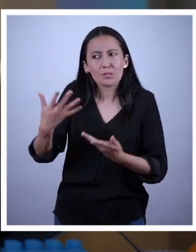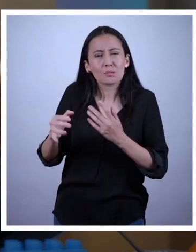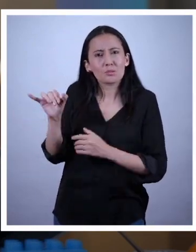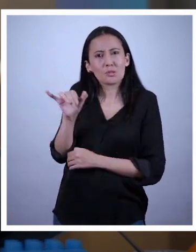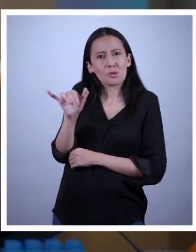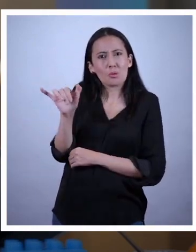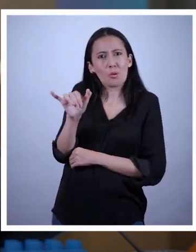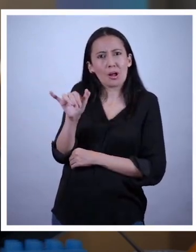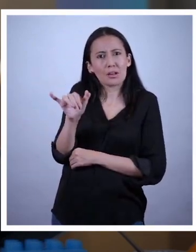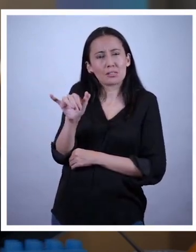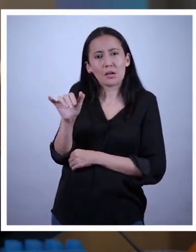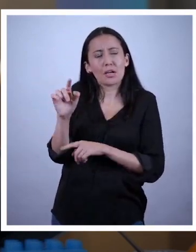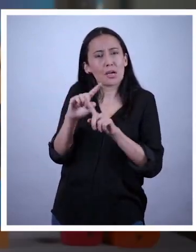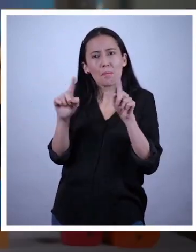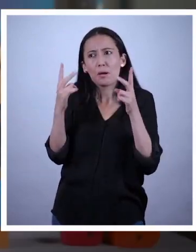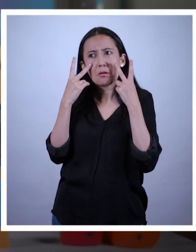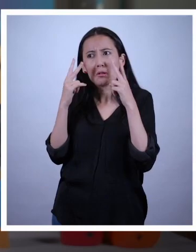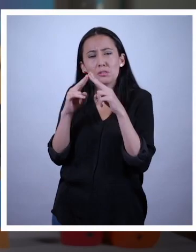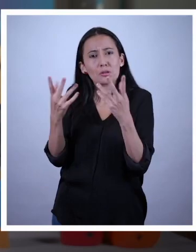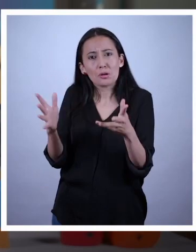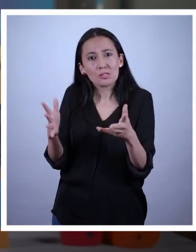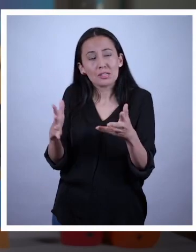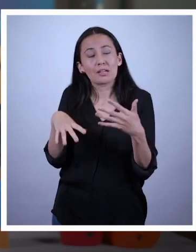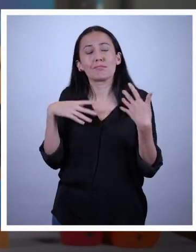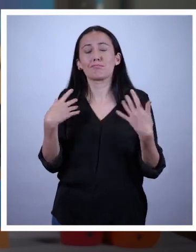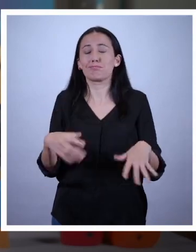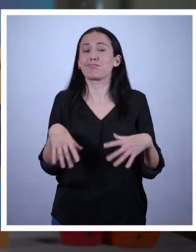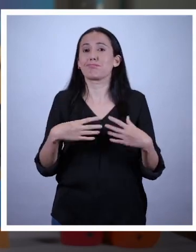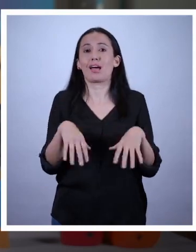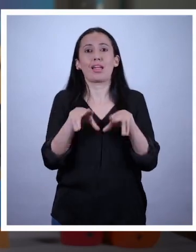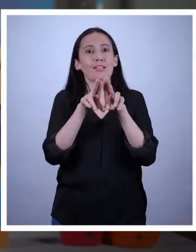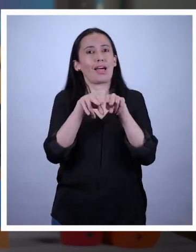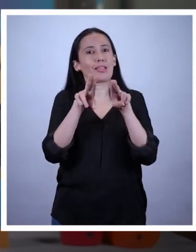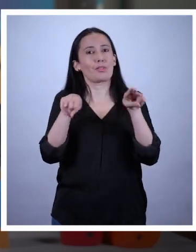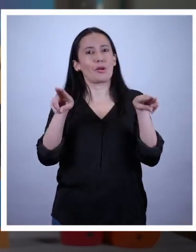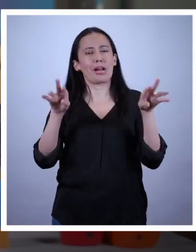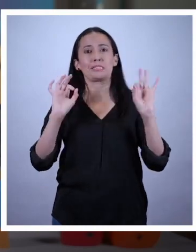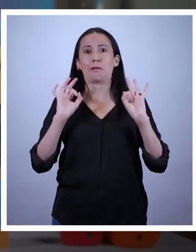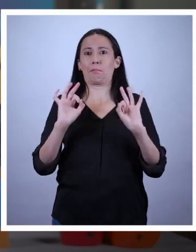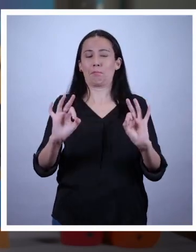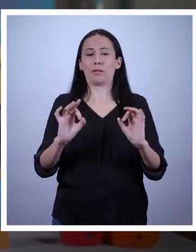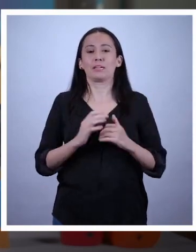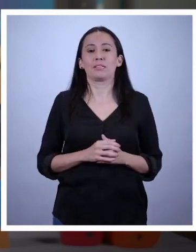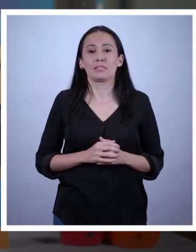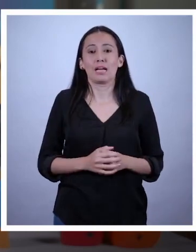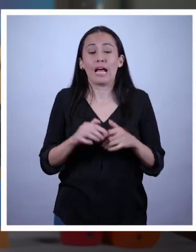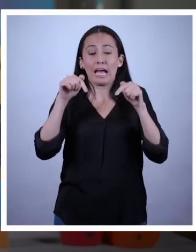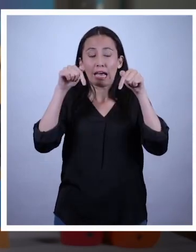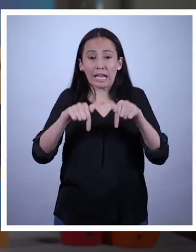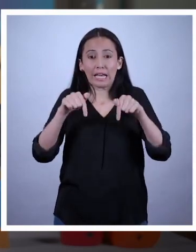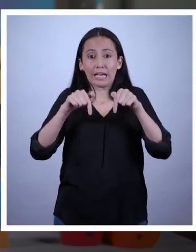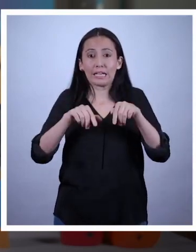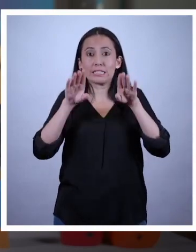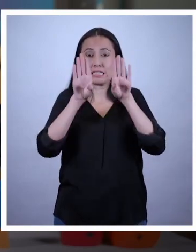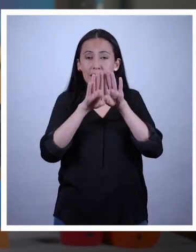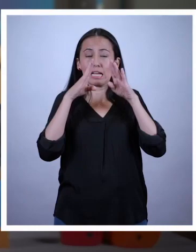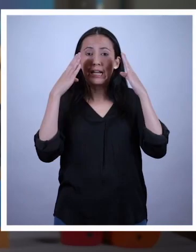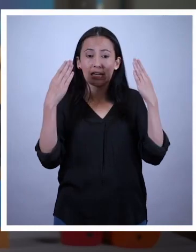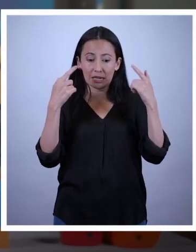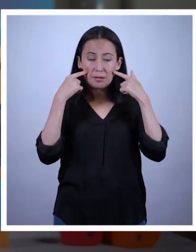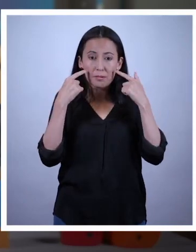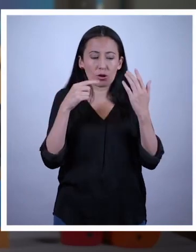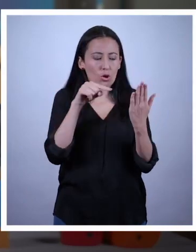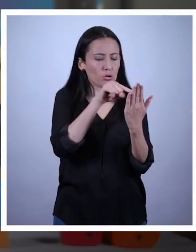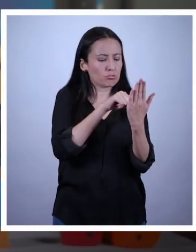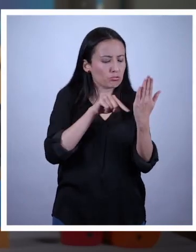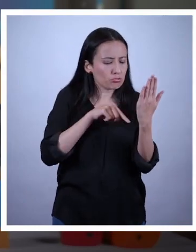comportamientos sin siquiera haberlos conocido. ¡Qué fantástica que es la naturaleza!, ¿no creen? Pero ahí no termina. En este mismo